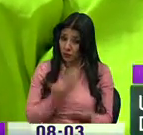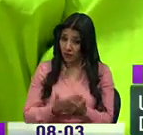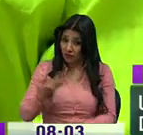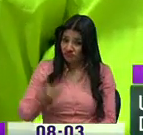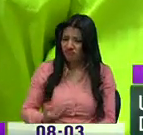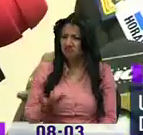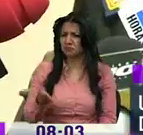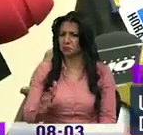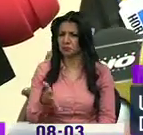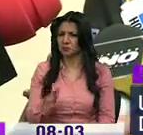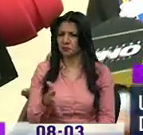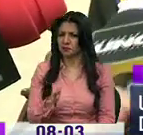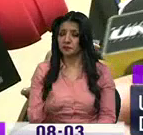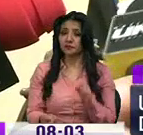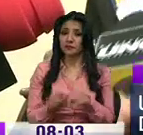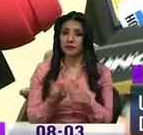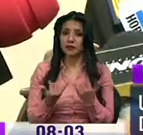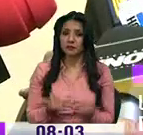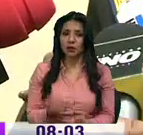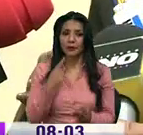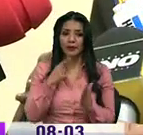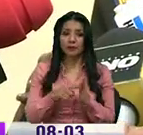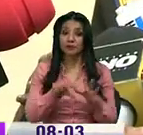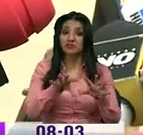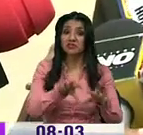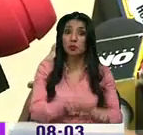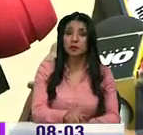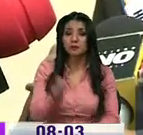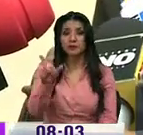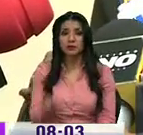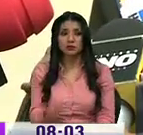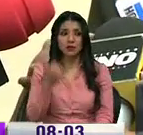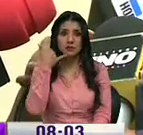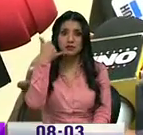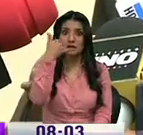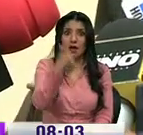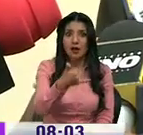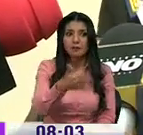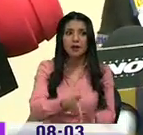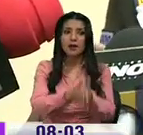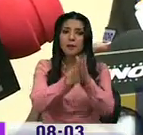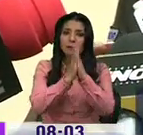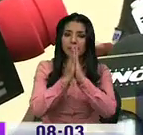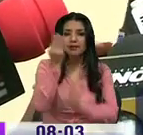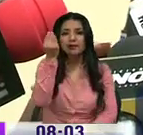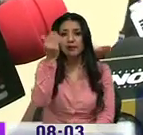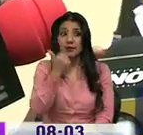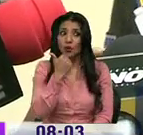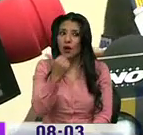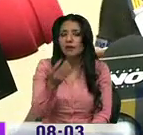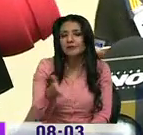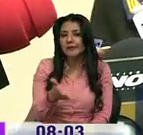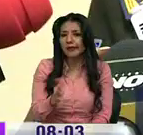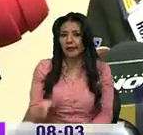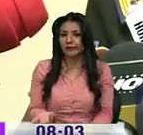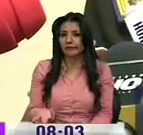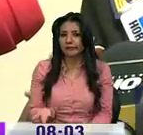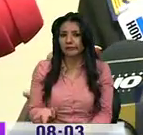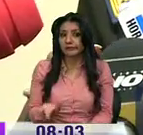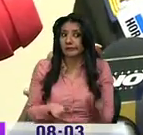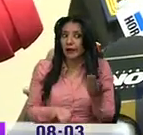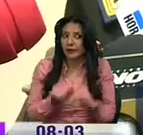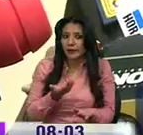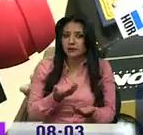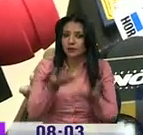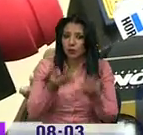dicho delito. Hasta el momento no ha habido ningún tipo de requerimiento, ningún tipo de exigencias por parte de los supuestos secuestradores